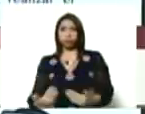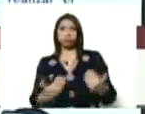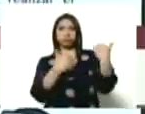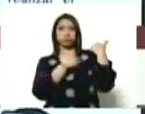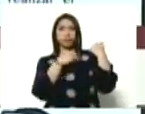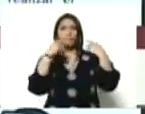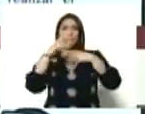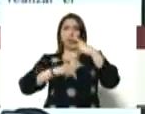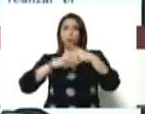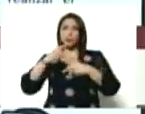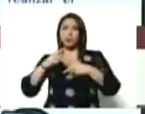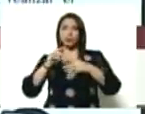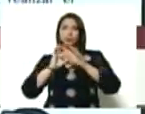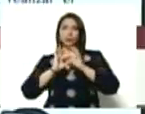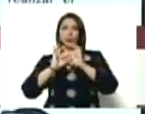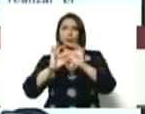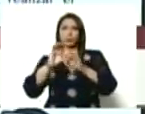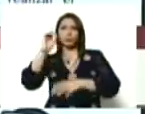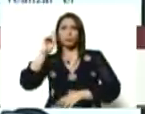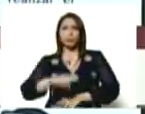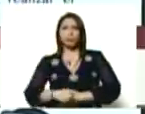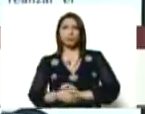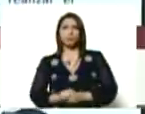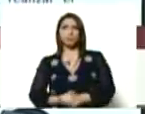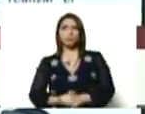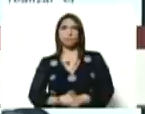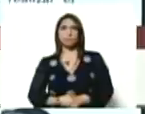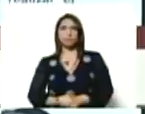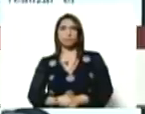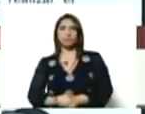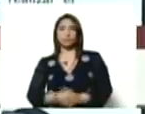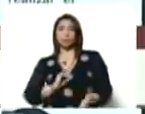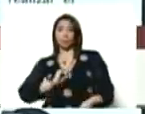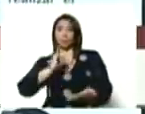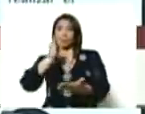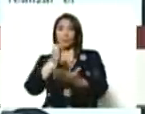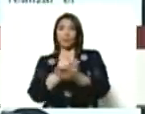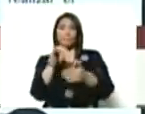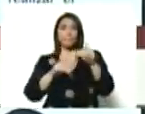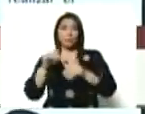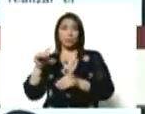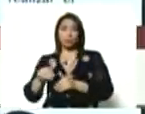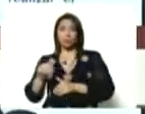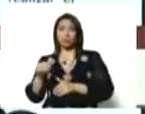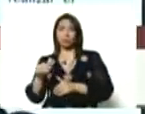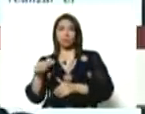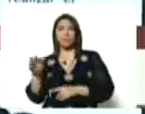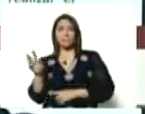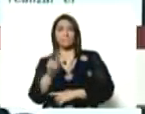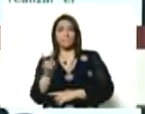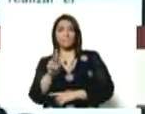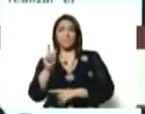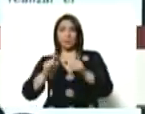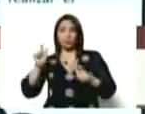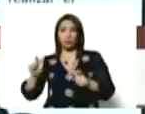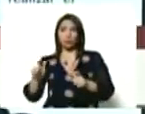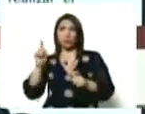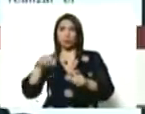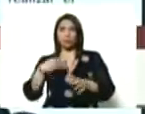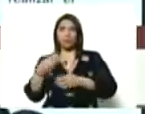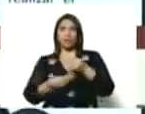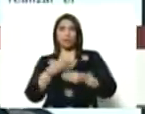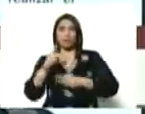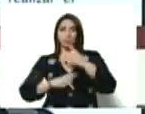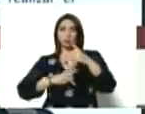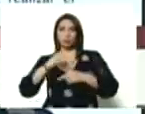validación, de autenticación de la identidad del elector, de registrar los votos de las electoras y los electores y realizar el proceso de